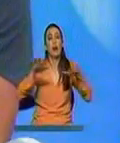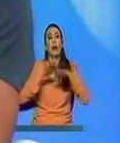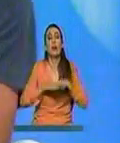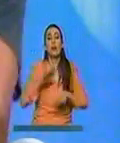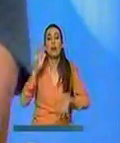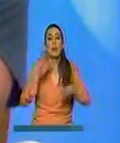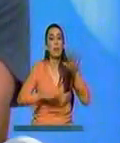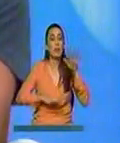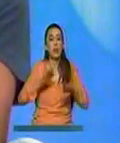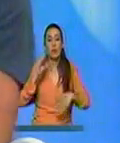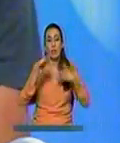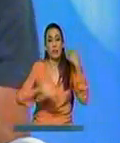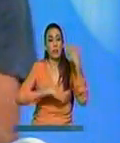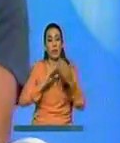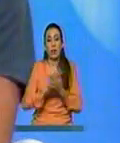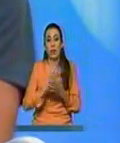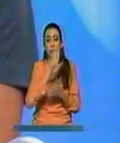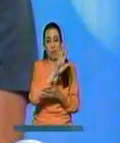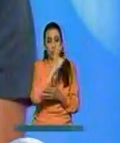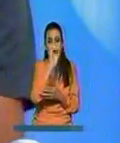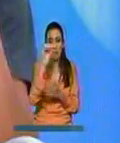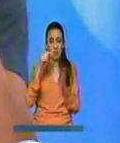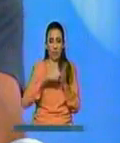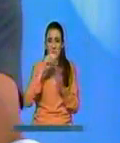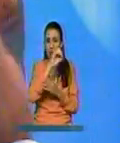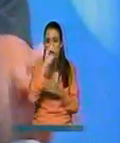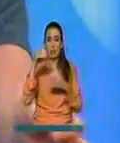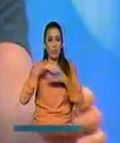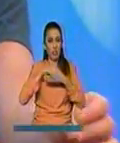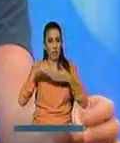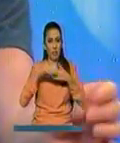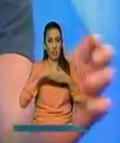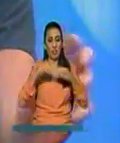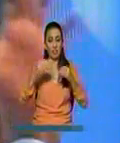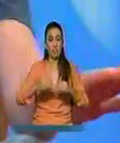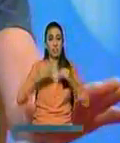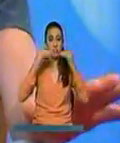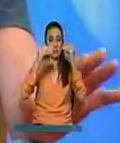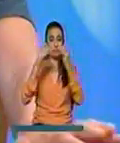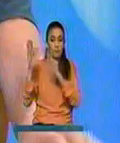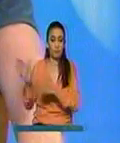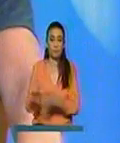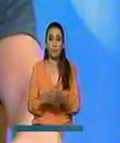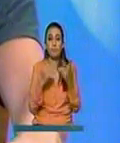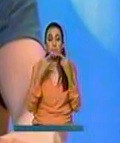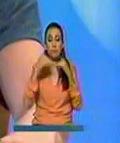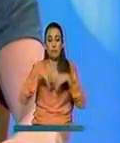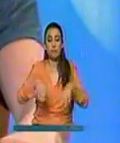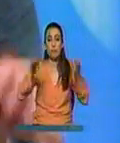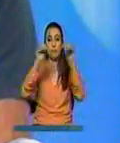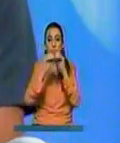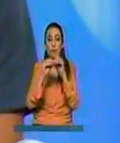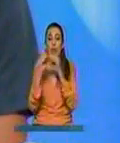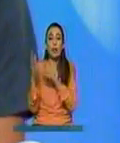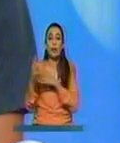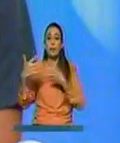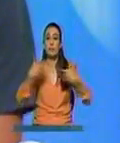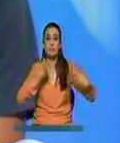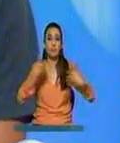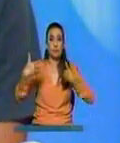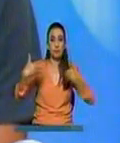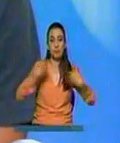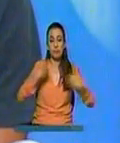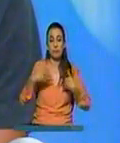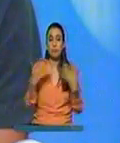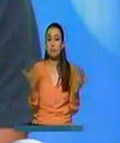sé, medio millón de dólares, cuánto trabajo genera dentro de la industria industrial, la cervecería industrial y las cervezas artesanales, tú vas a ver que es casi